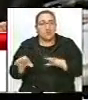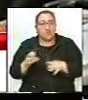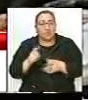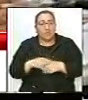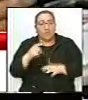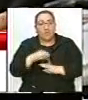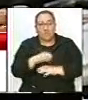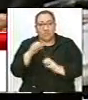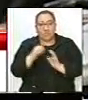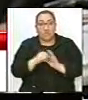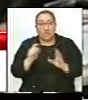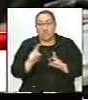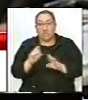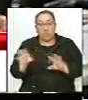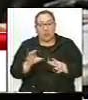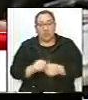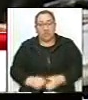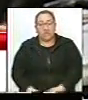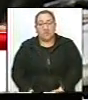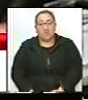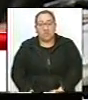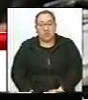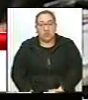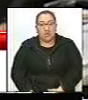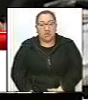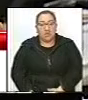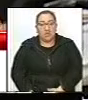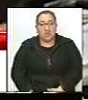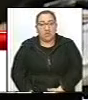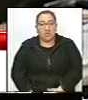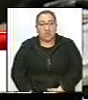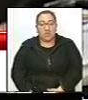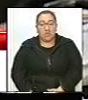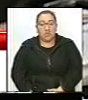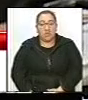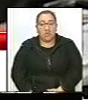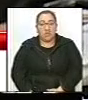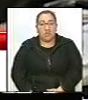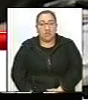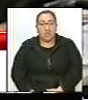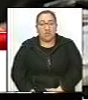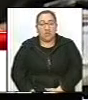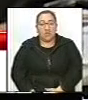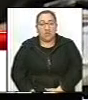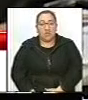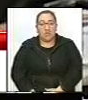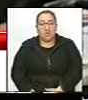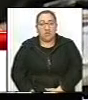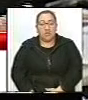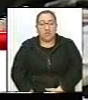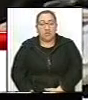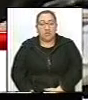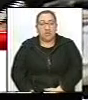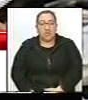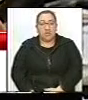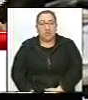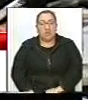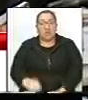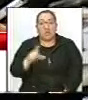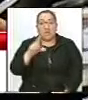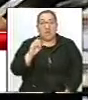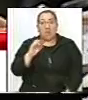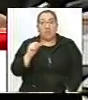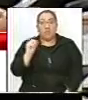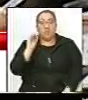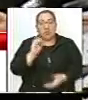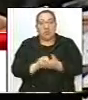el proyecto, si es que no lo están haciendo, cuando se haga el proyecto de Lomas, ministro, se considere ese proyecto